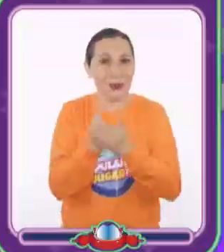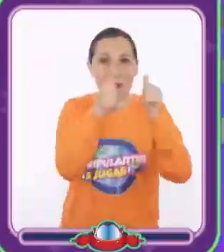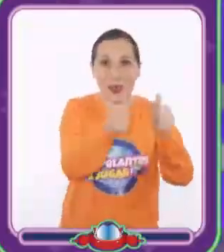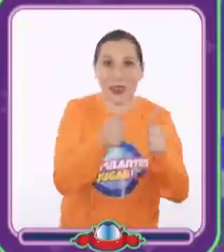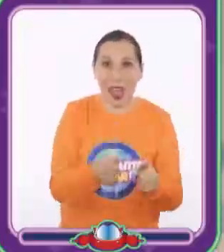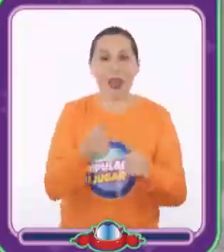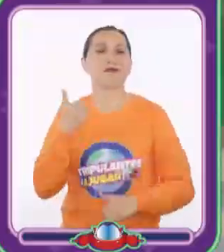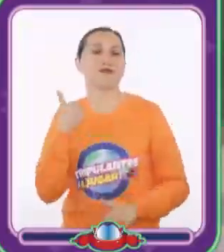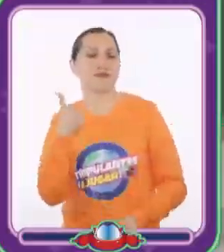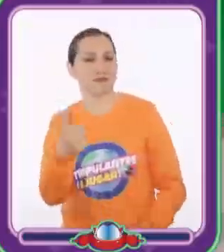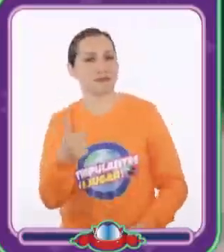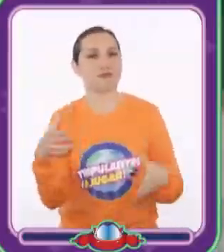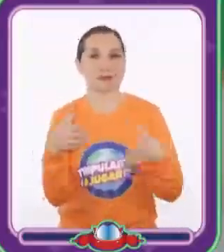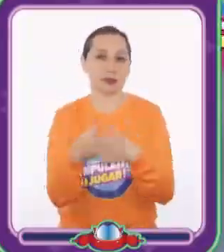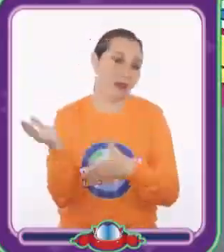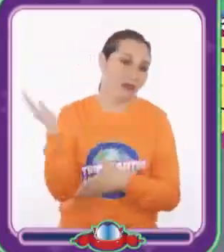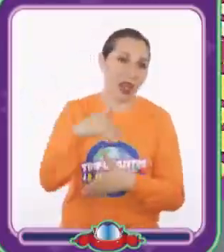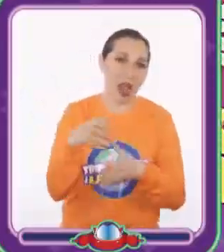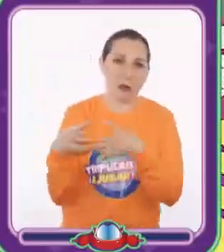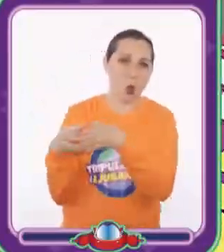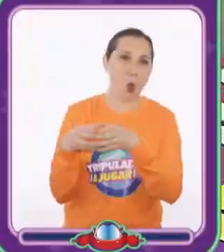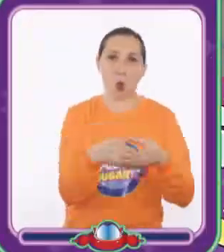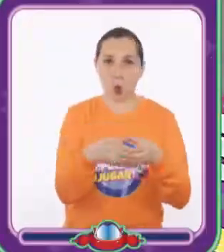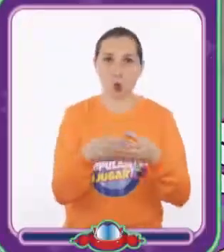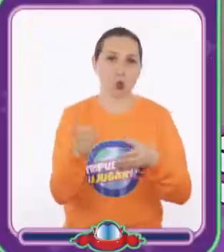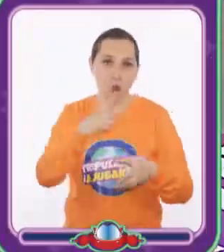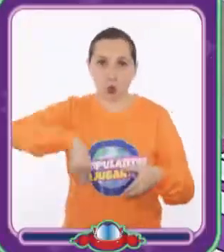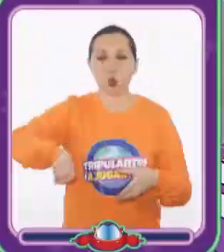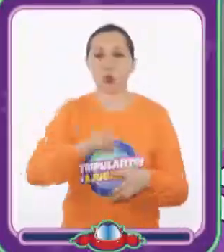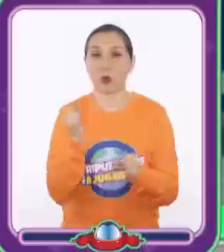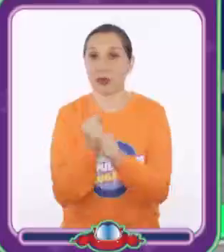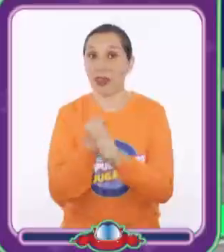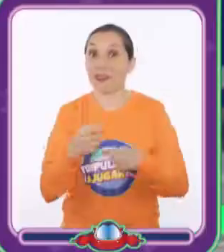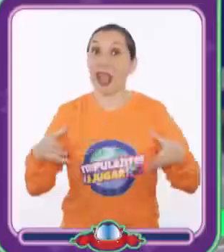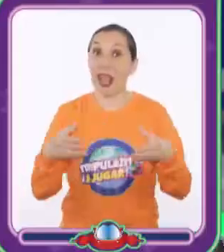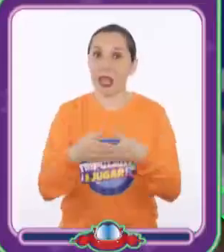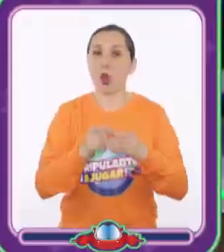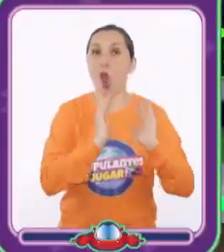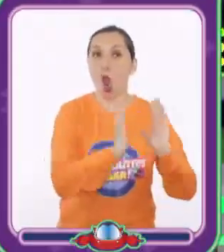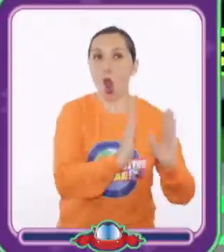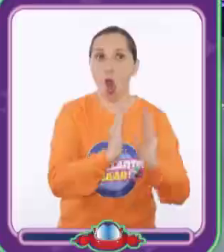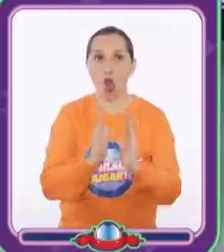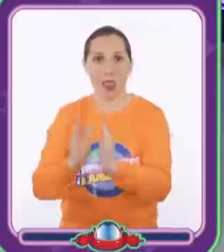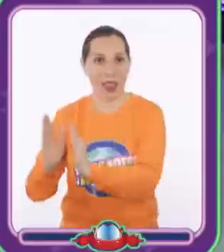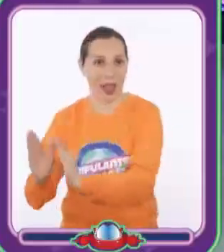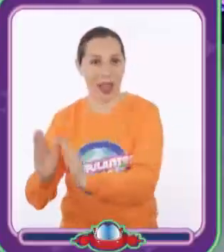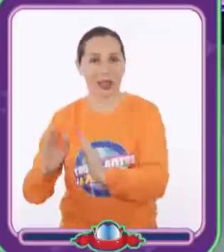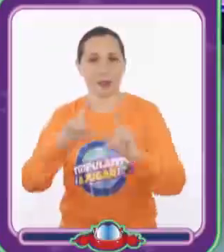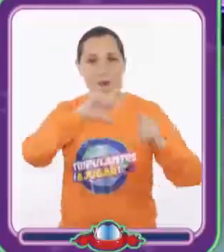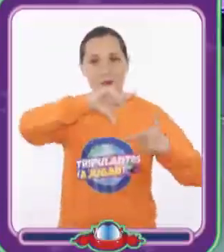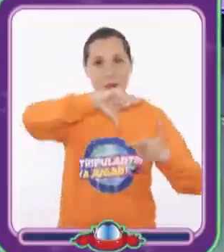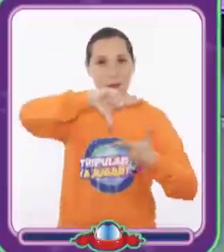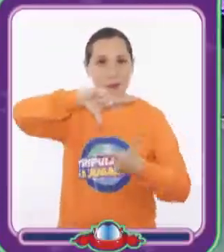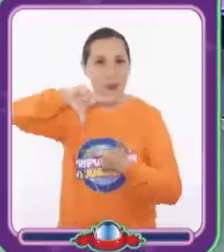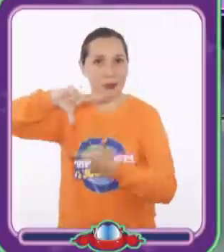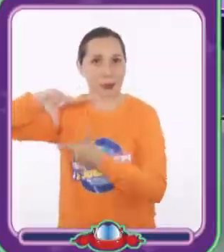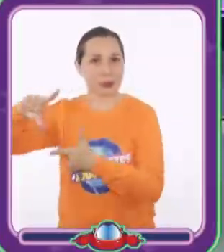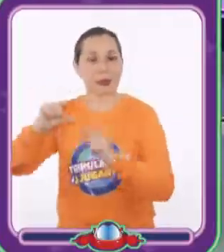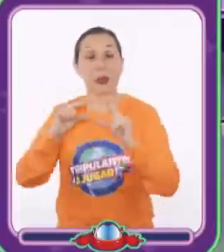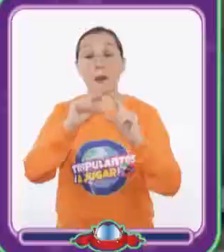¡Qué bien, tripulación! Bruno, ven, reunámonos como equipo. Trabajando en equipo tenemos que ordenar las imágenes y